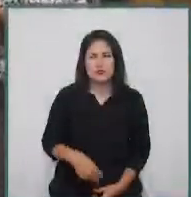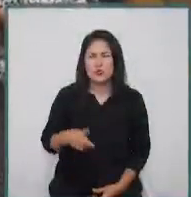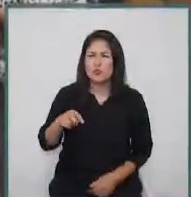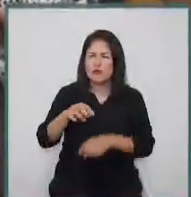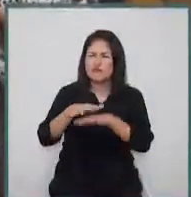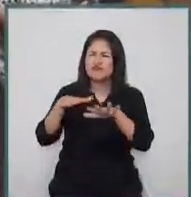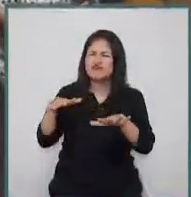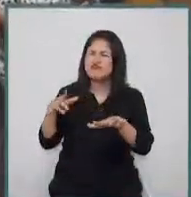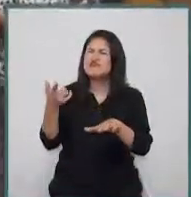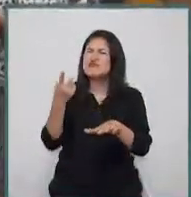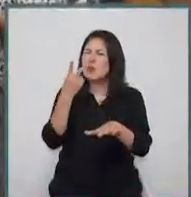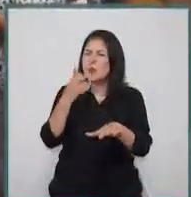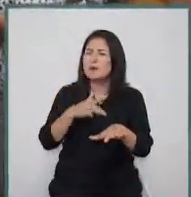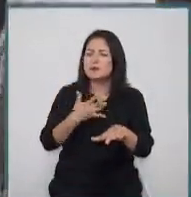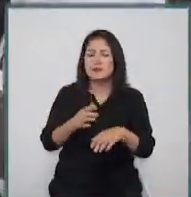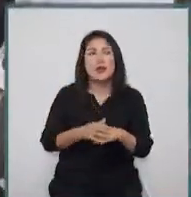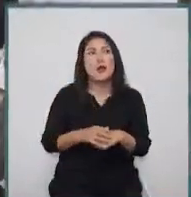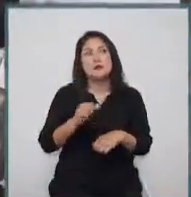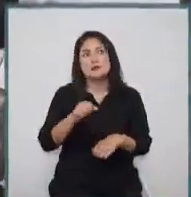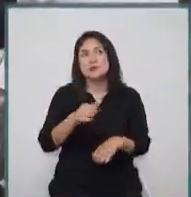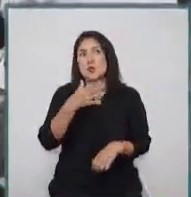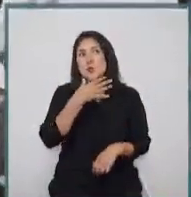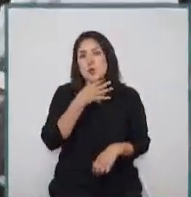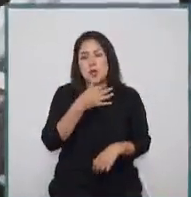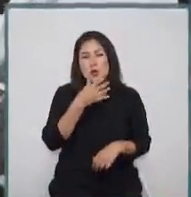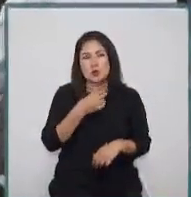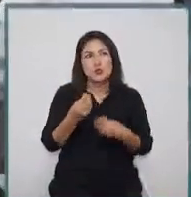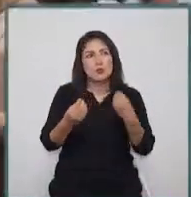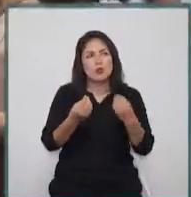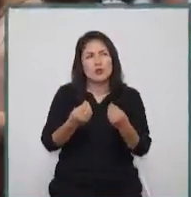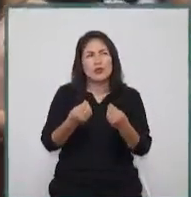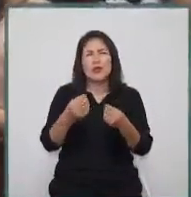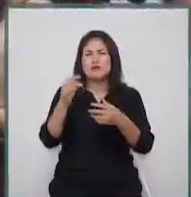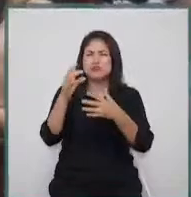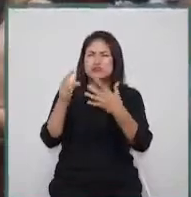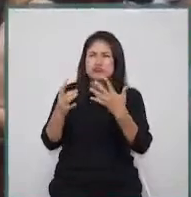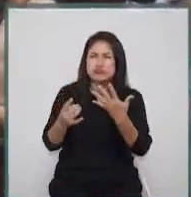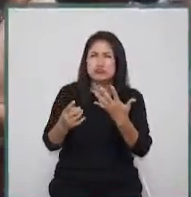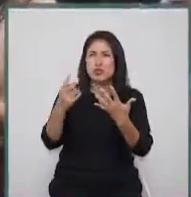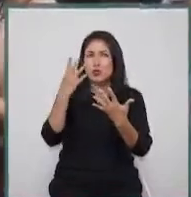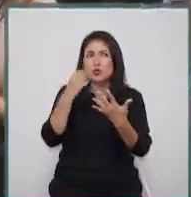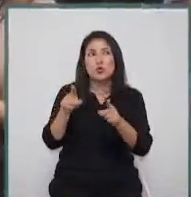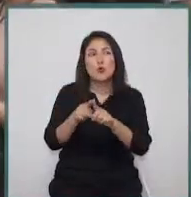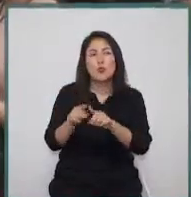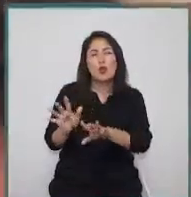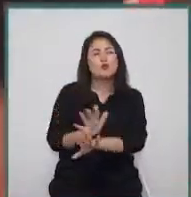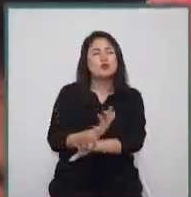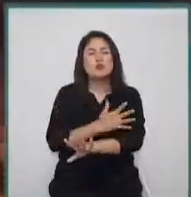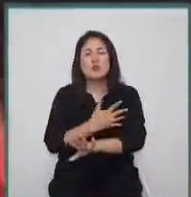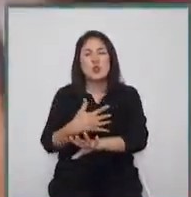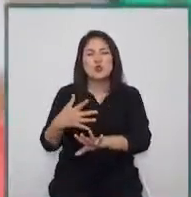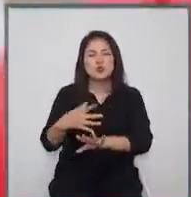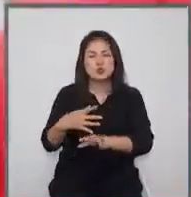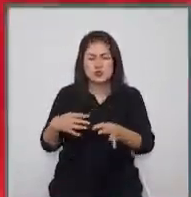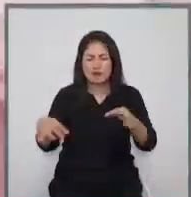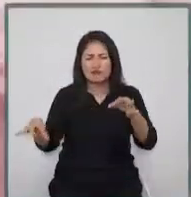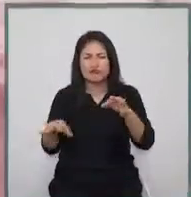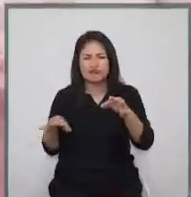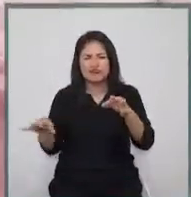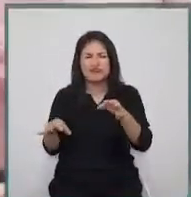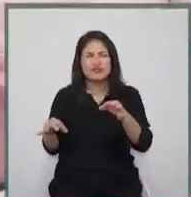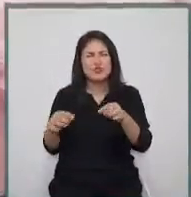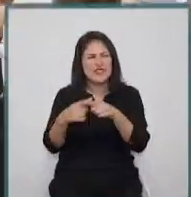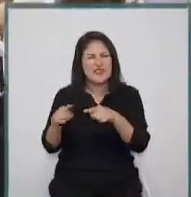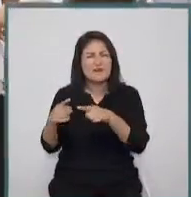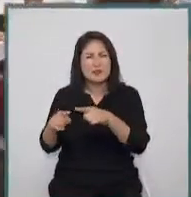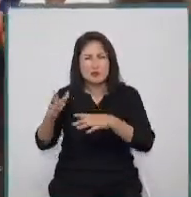¿Qué te parece el evento que se está desarrollando acá? Me gusta bastante porque de verdad hay diferentes cosas que no conocemos, ya sea en la música, en los instrumentos que